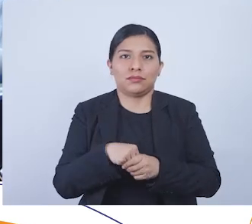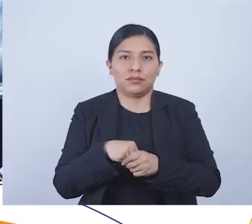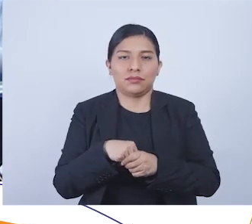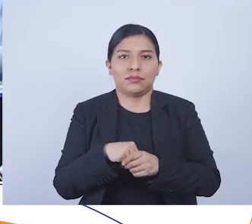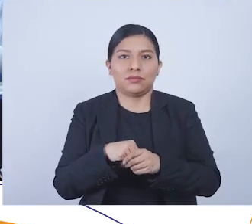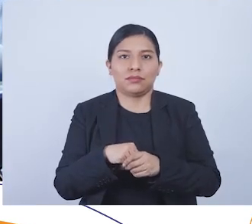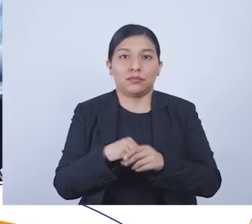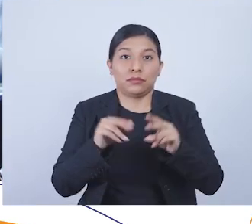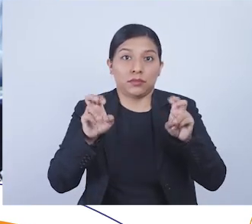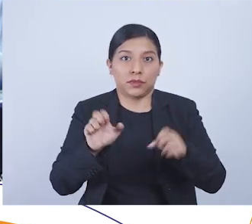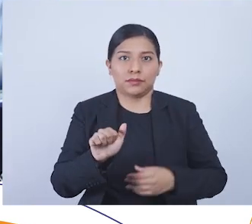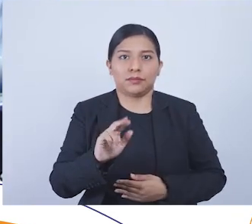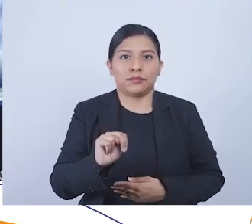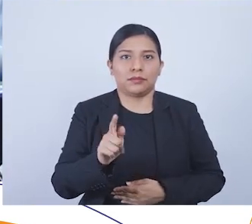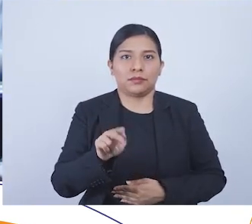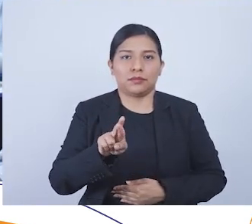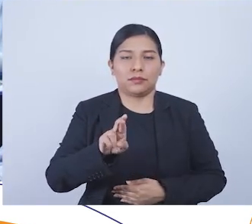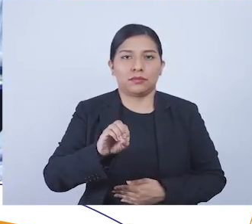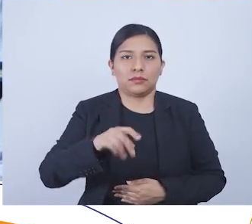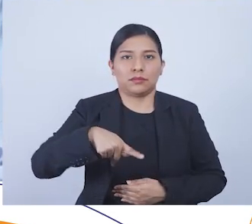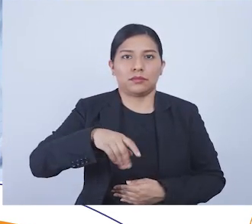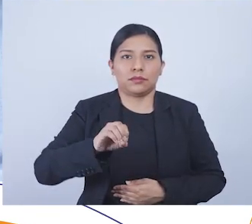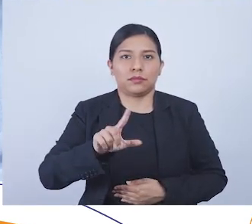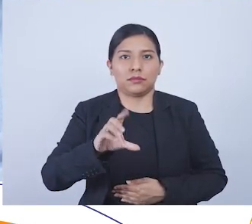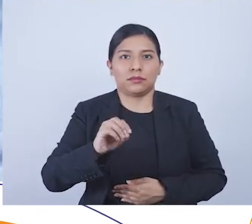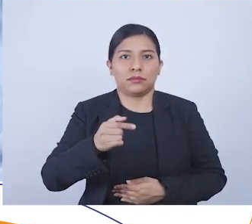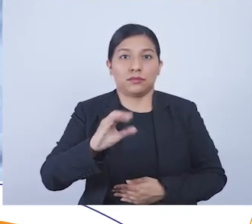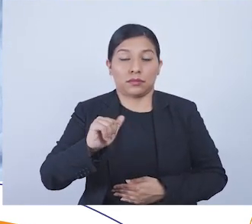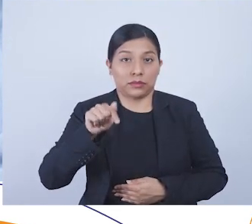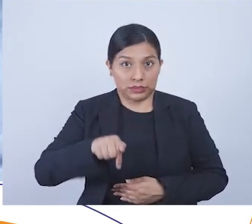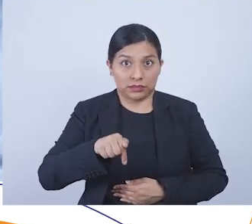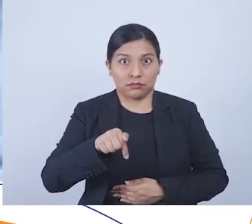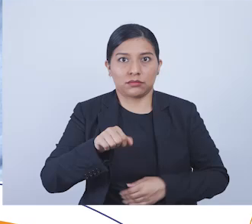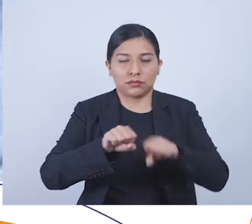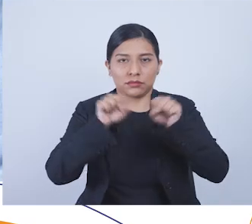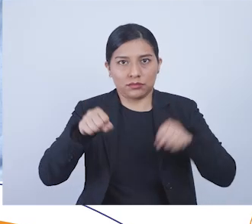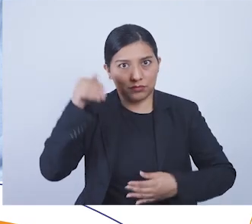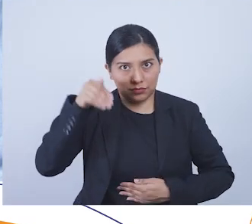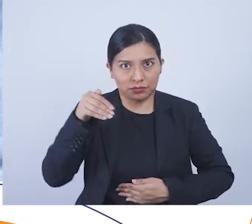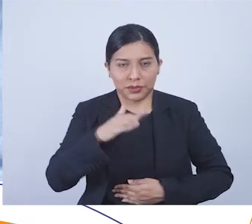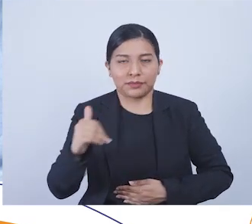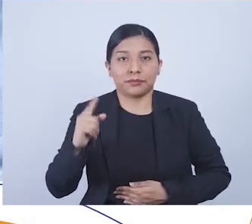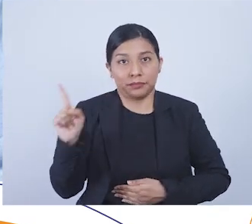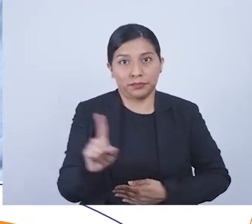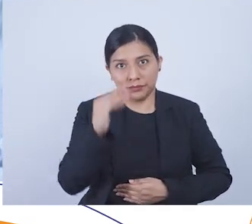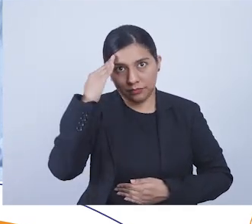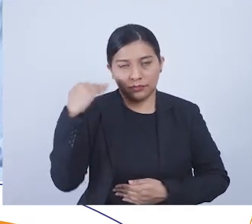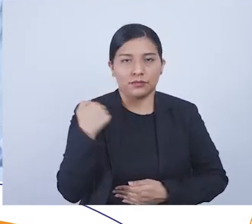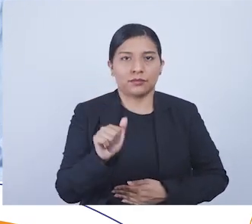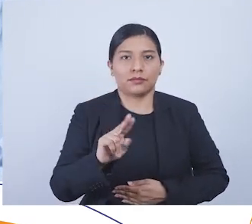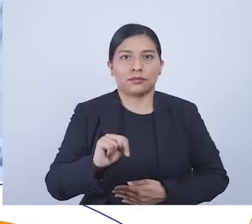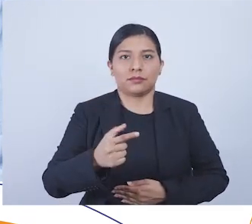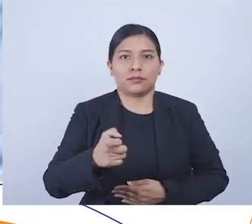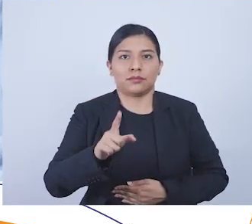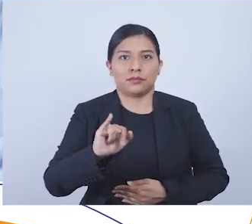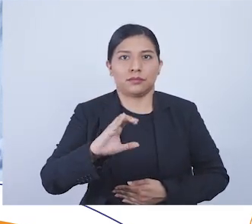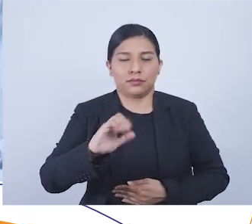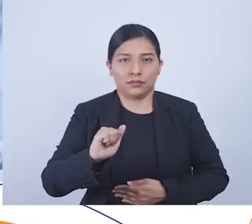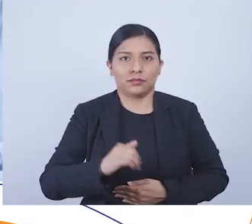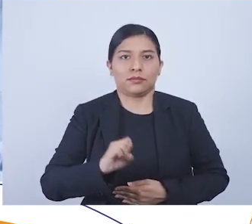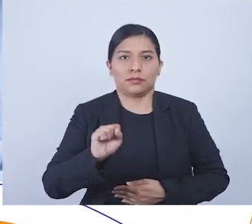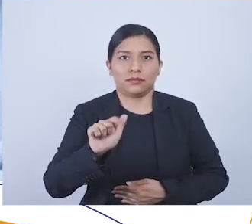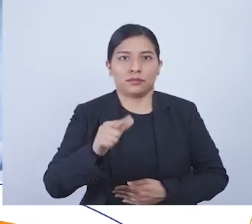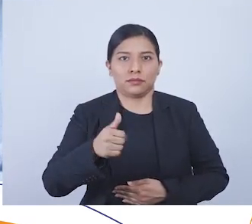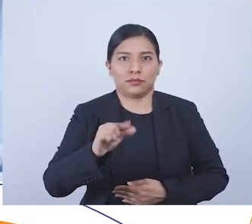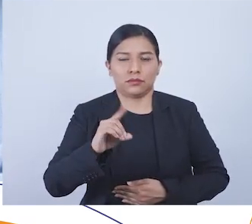manera antropológica del sistema educativo en nuestro país. A continuación tenemos a la licenciada Angélica Salgado, que nos hará un planteamiento